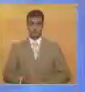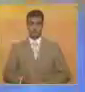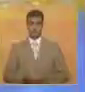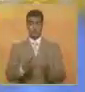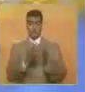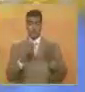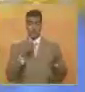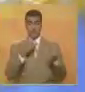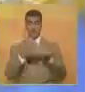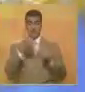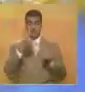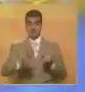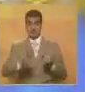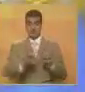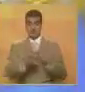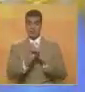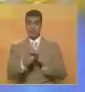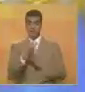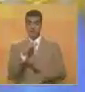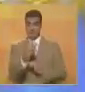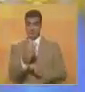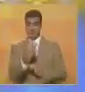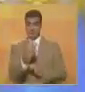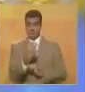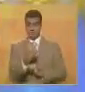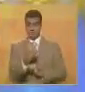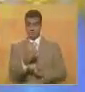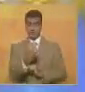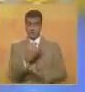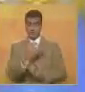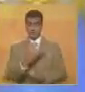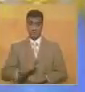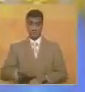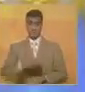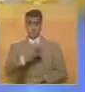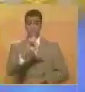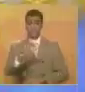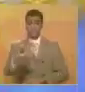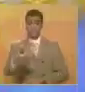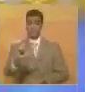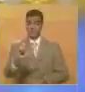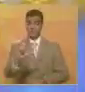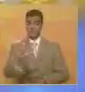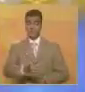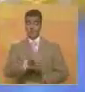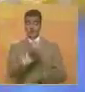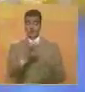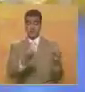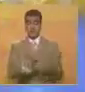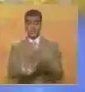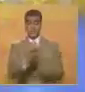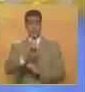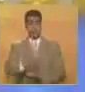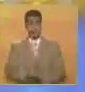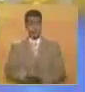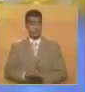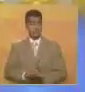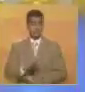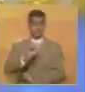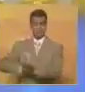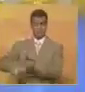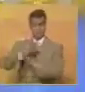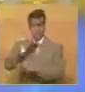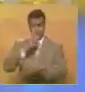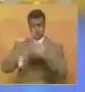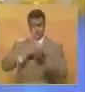Diario Crítico de Venezuela en su página web informó que para el precandidato a la presidencia Leopoldo López, el mayor cambio que debe haber en el país para erradicar la pobreza es